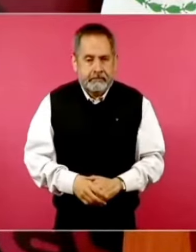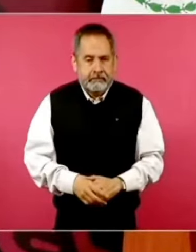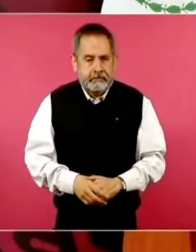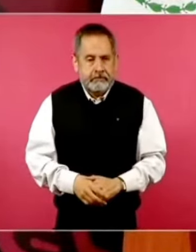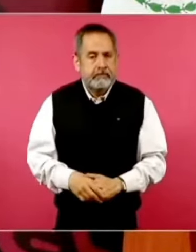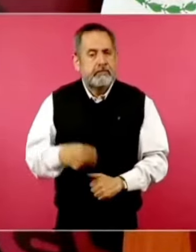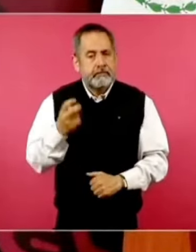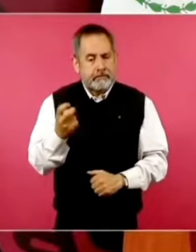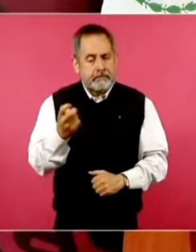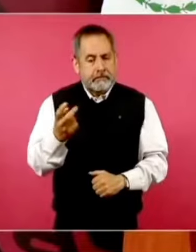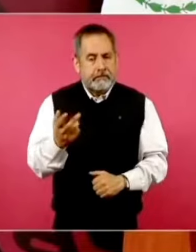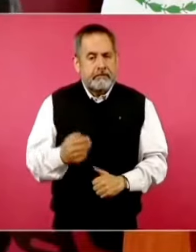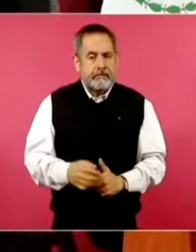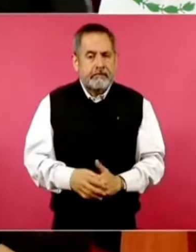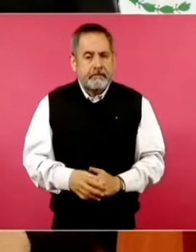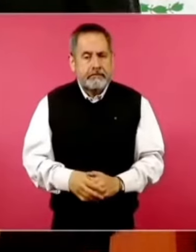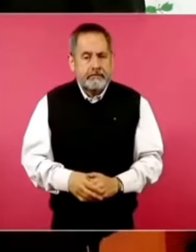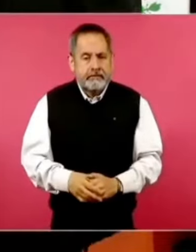Entonces,